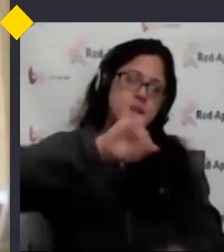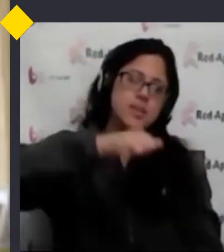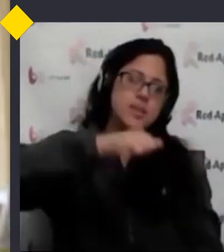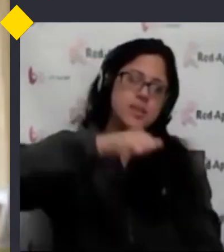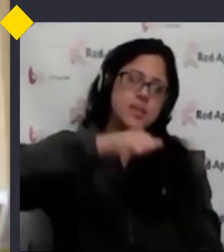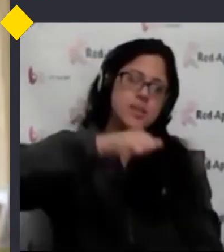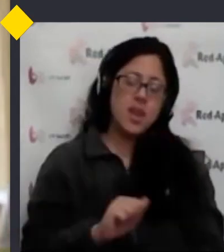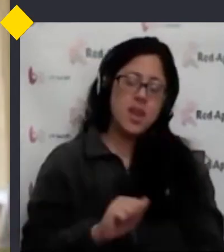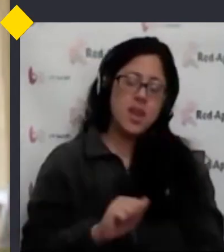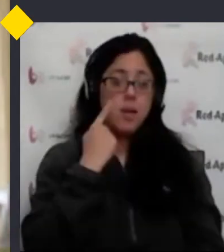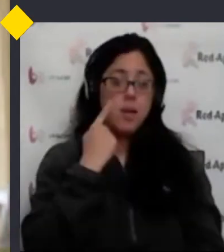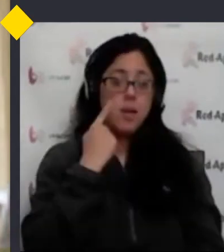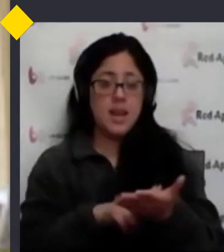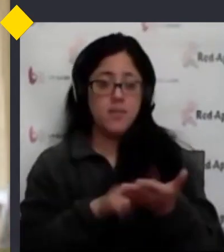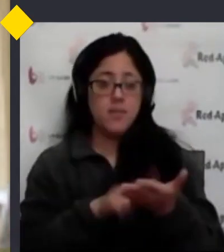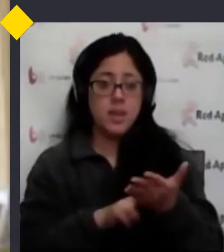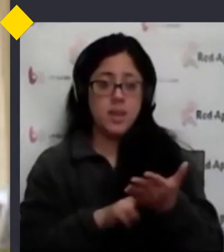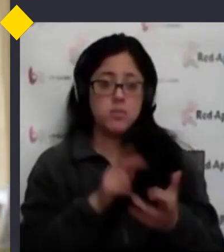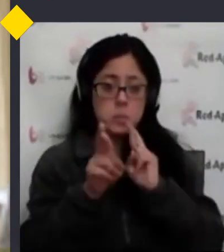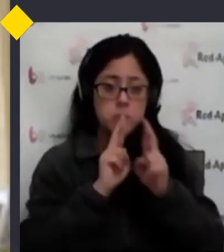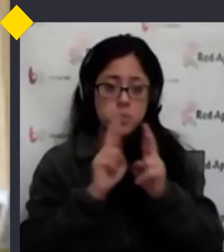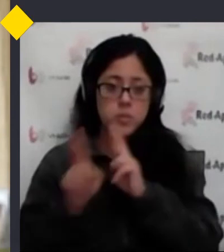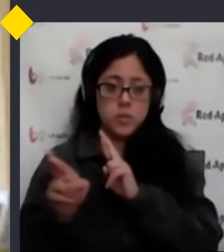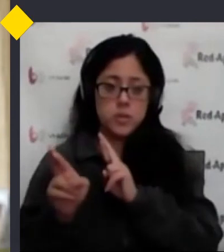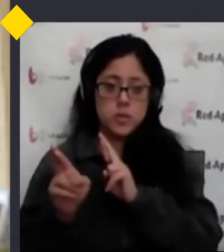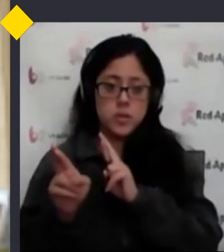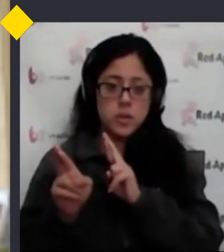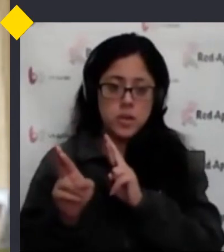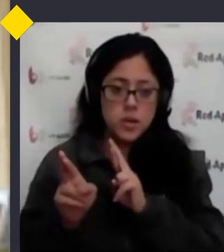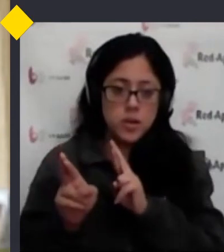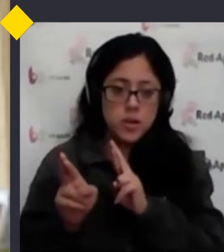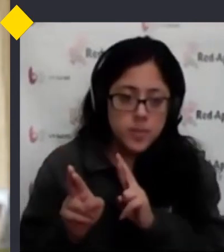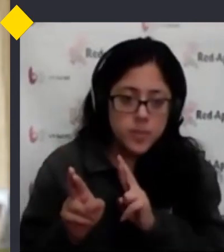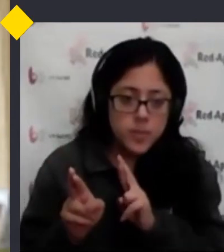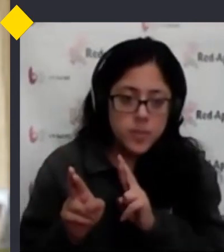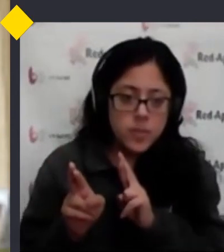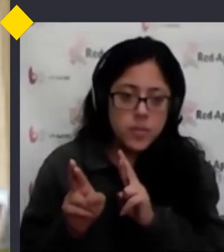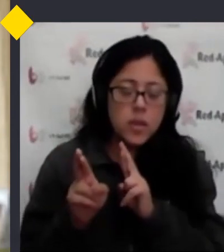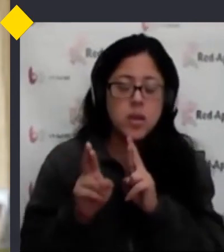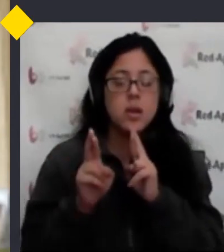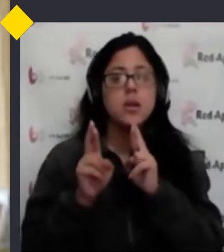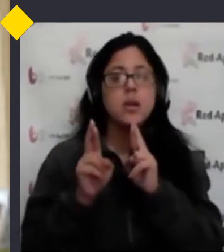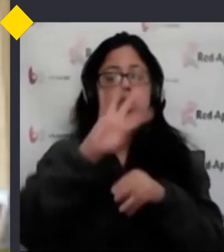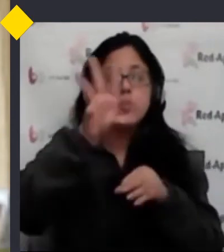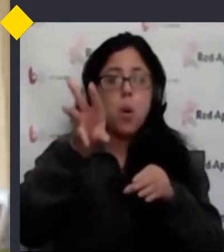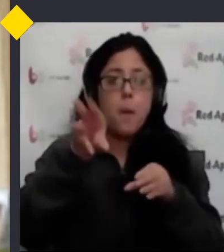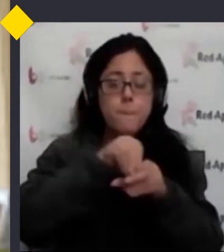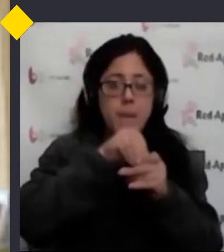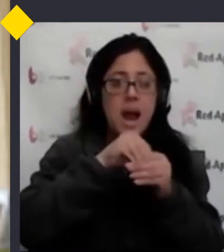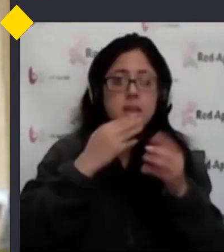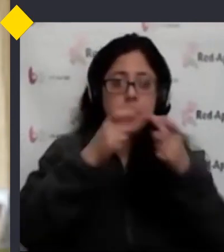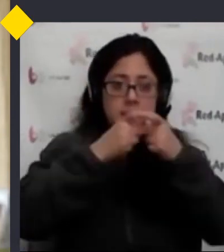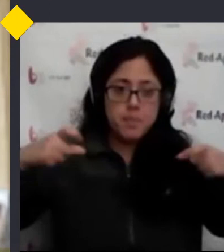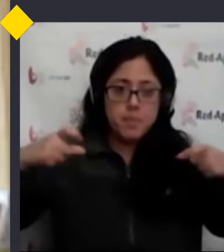verdad me voy a tomar para responder de algunas opiniones que se han dado acá como parte del panel. Creo que lo primero,